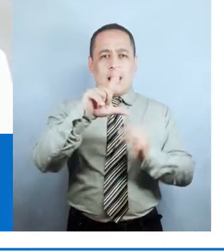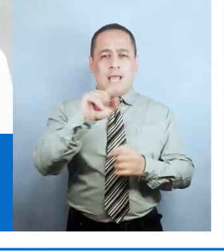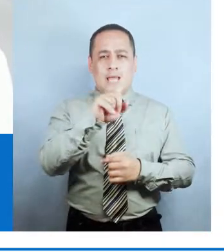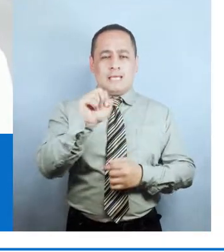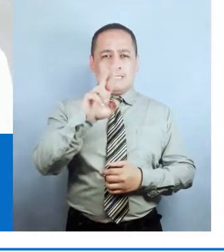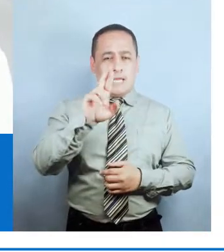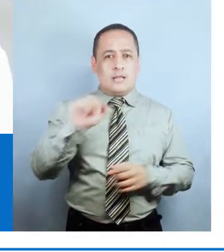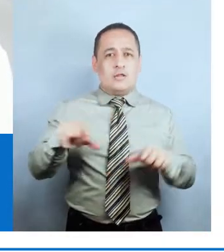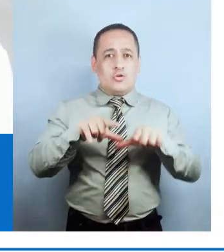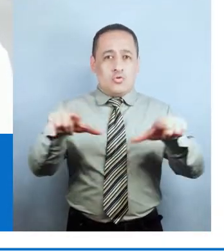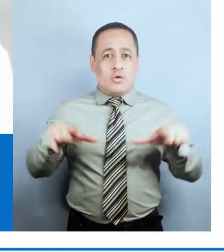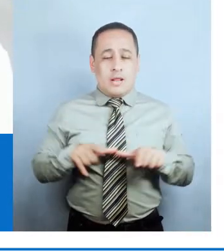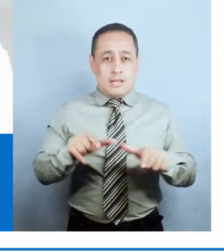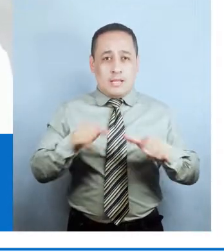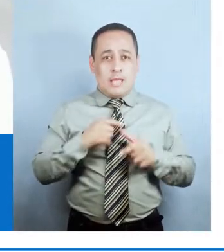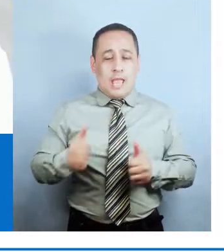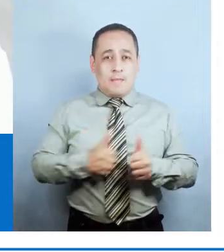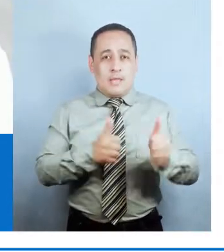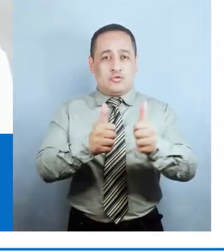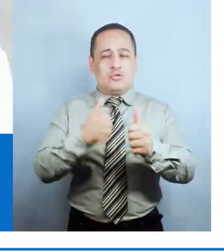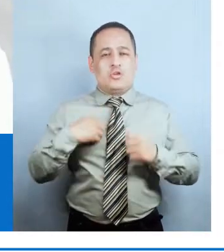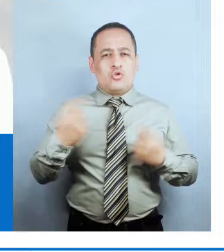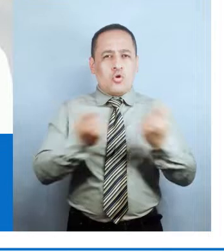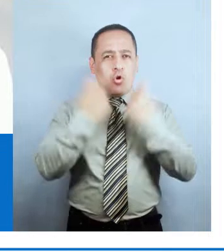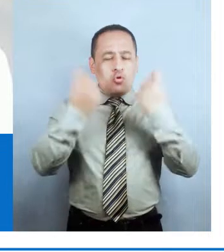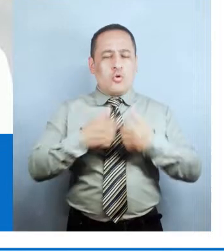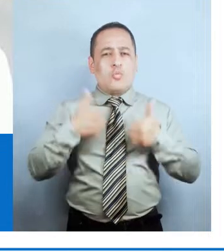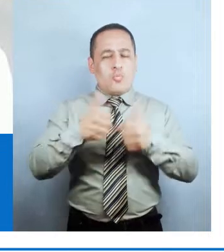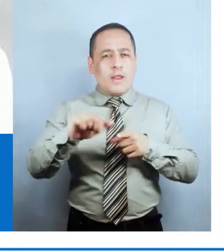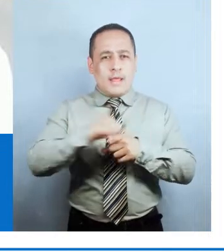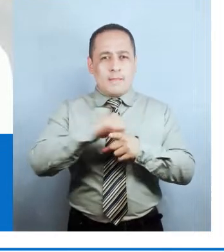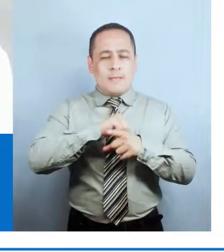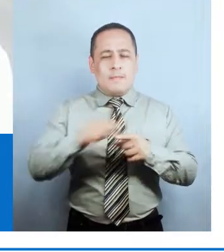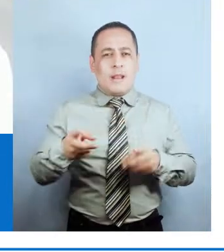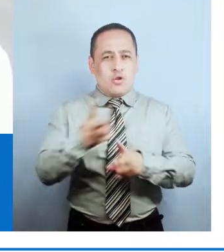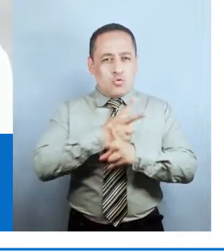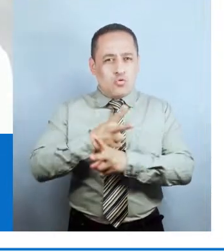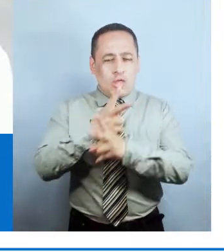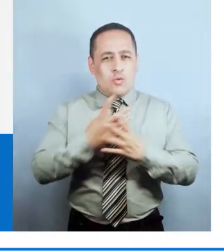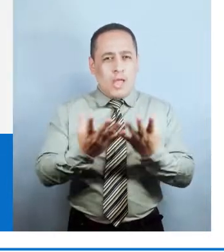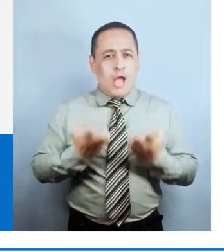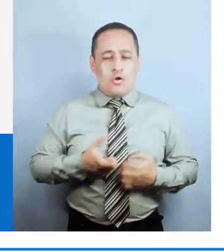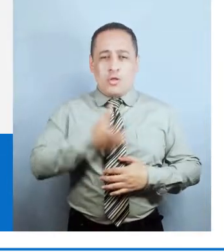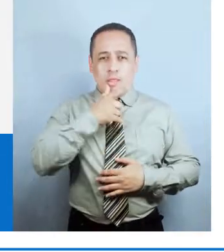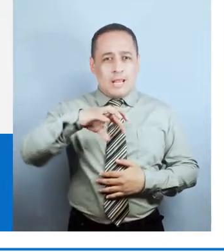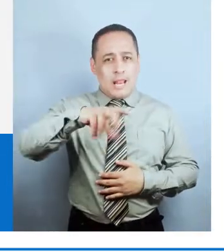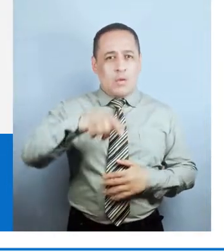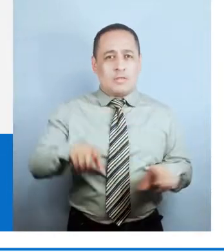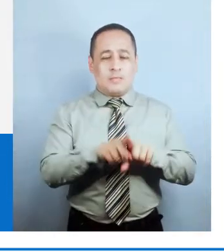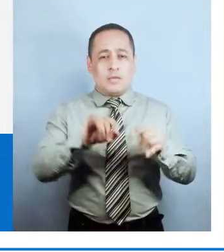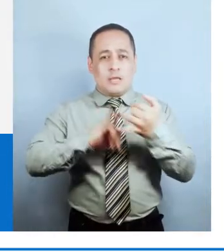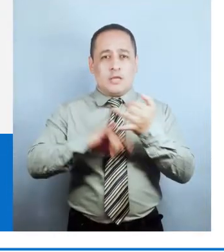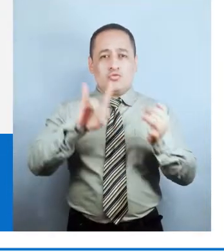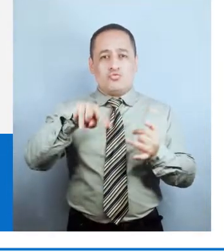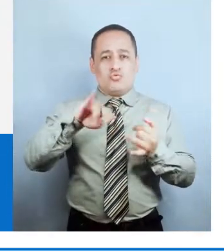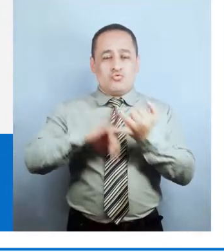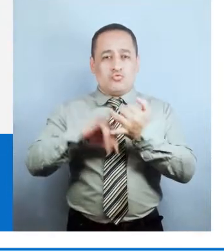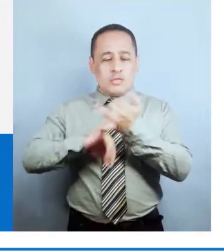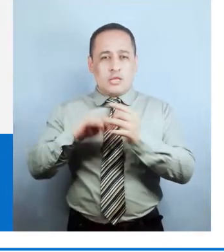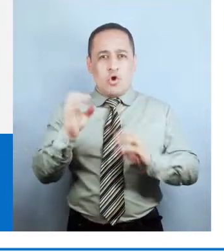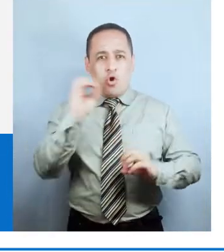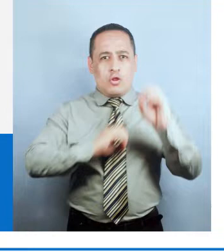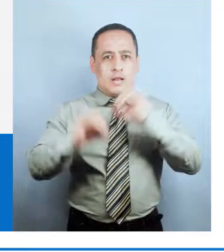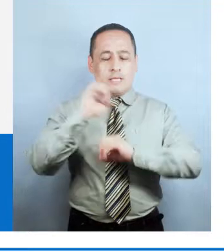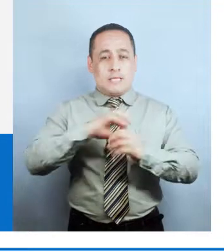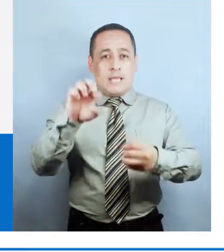del Distrito de Longar. Estoy participando en el concurso escolar Buenas Prácticas para el Ahorro del Agua Potable que la SUNAS